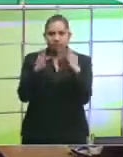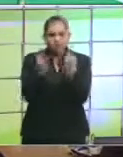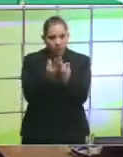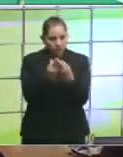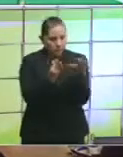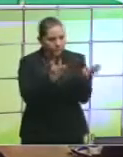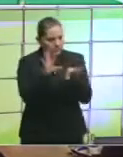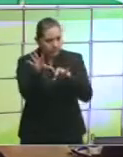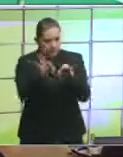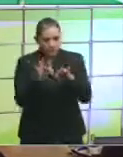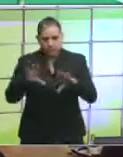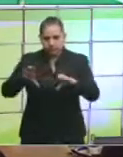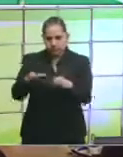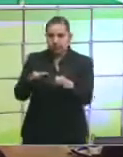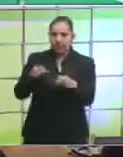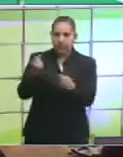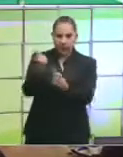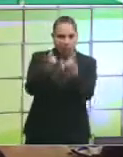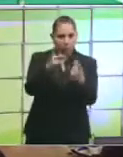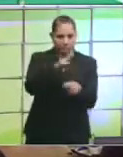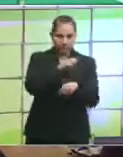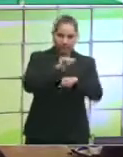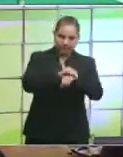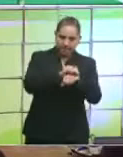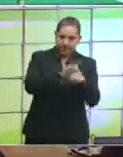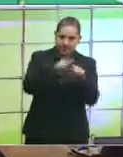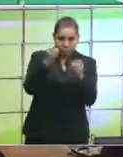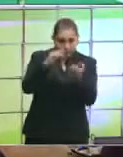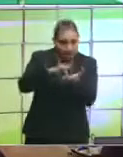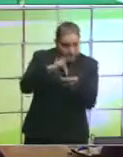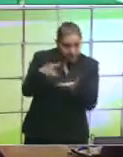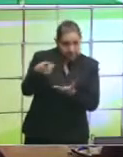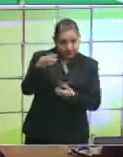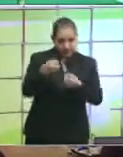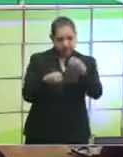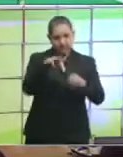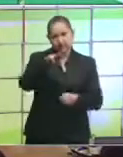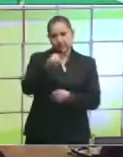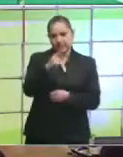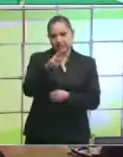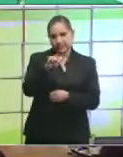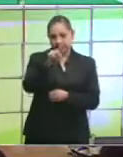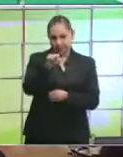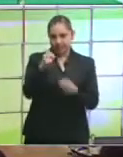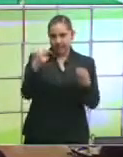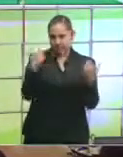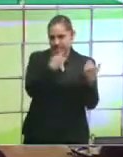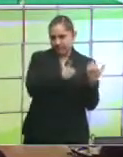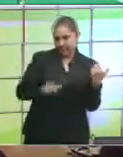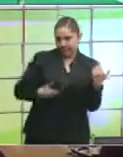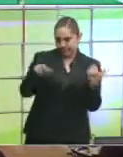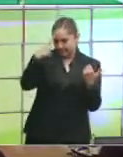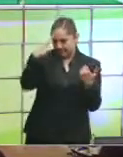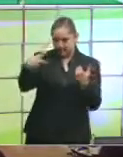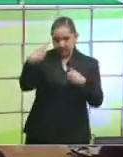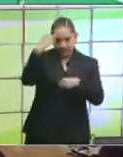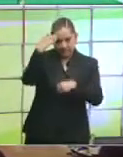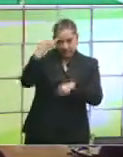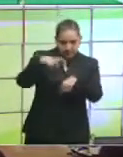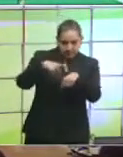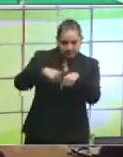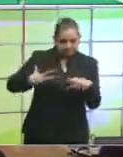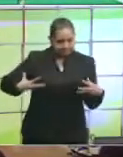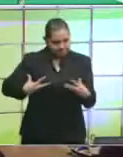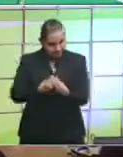que guardo con muchos de ellos muchas gracias maestra presidenta por haberse tomado el tiempo para estar aquí al